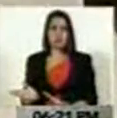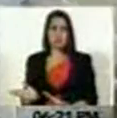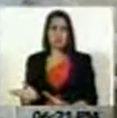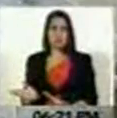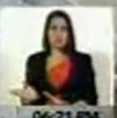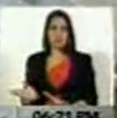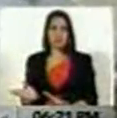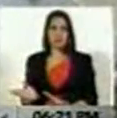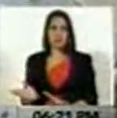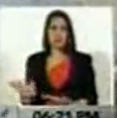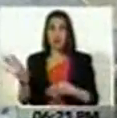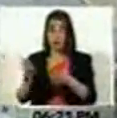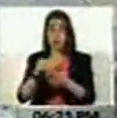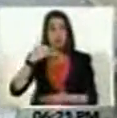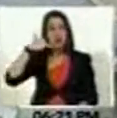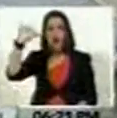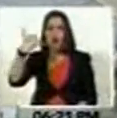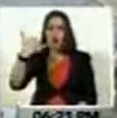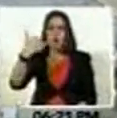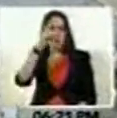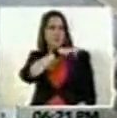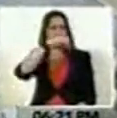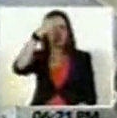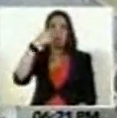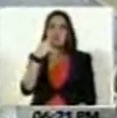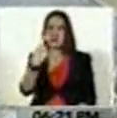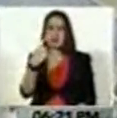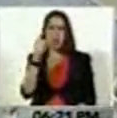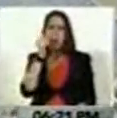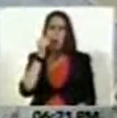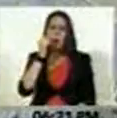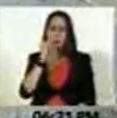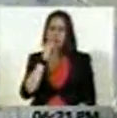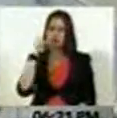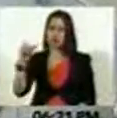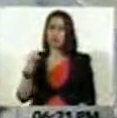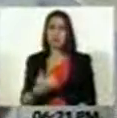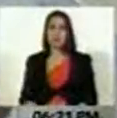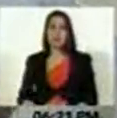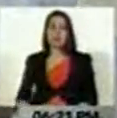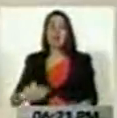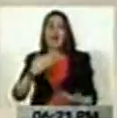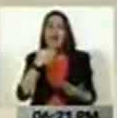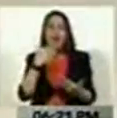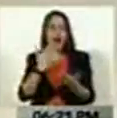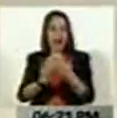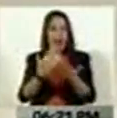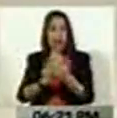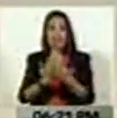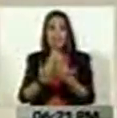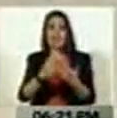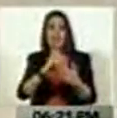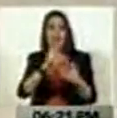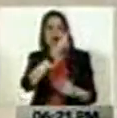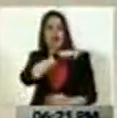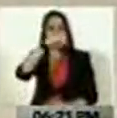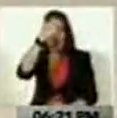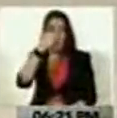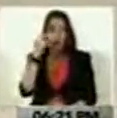0416-610-4534, y ahí le va a contestar el primer teniente Viva Murillo Omar. Muchísimas gracias, general. Y de esta